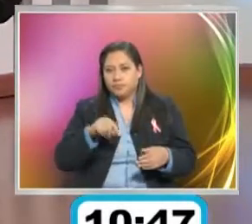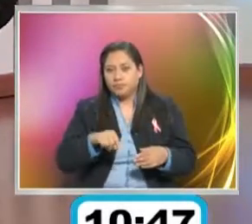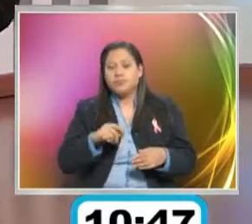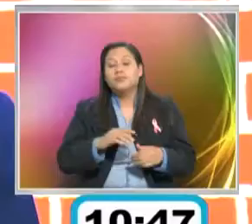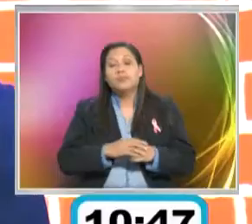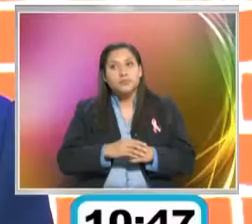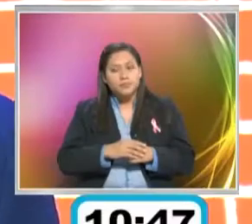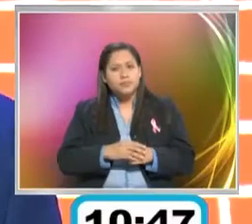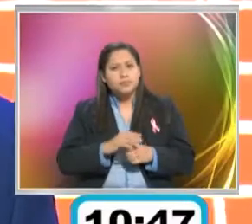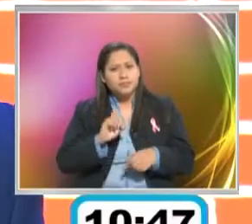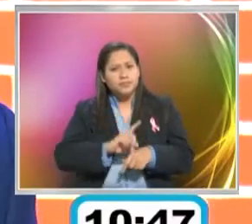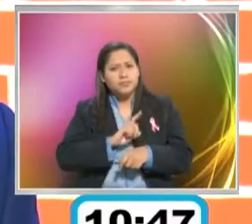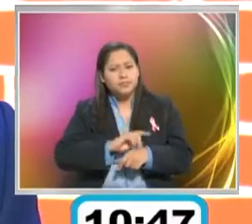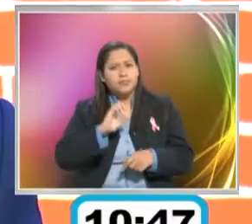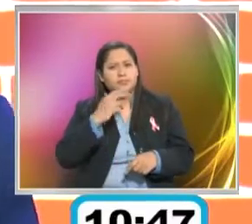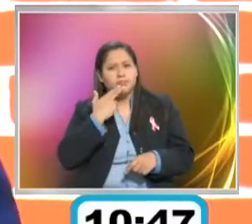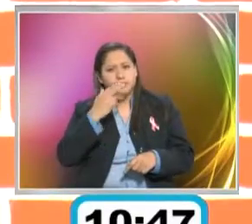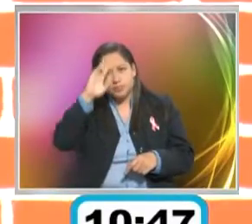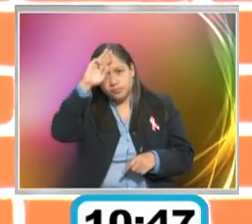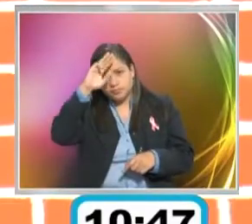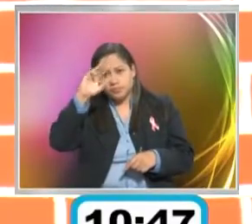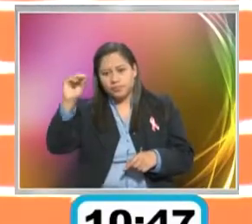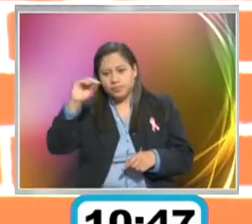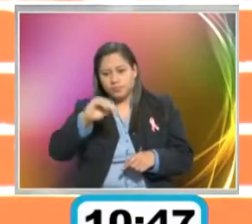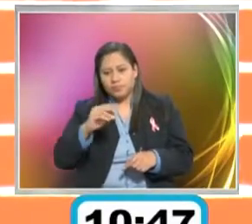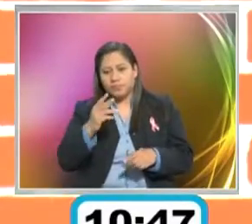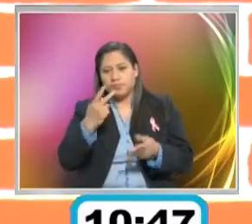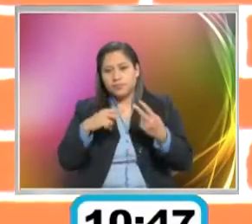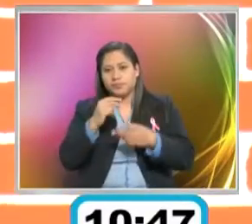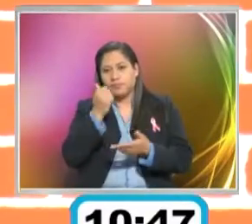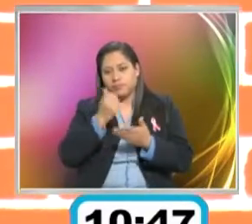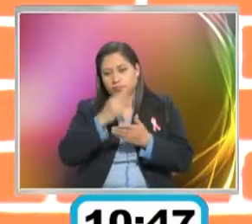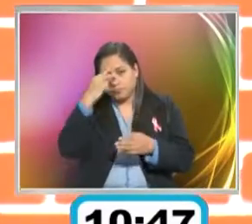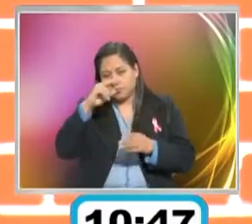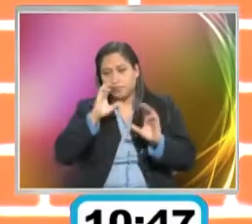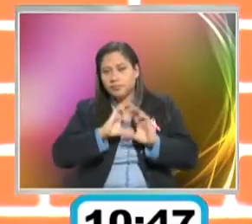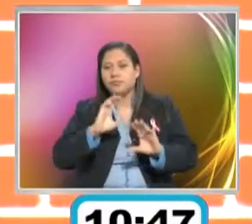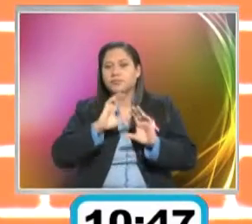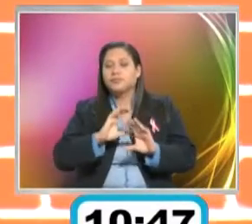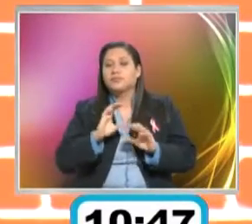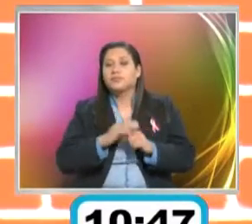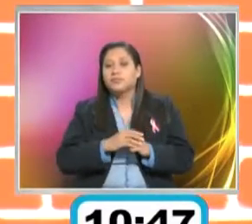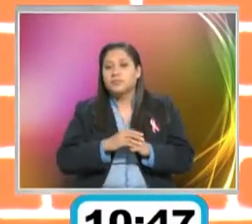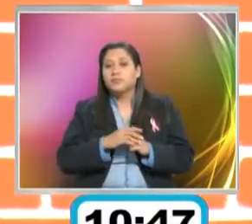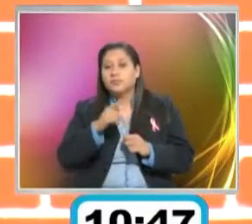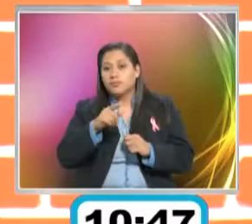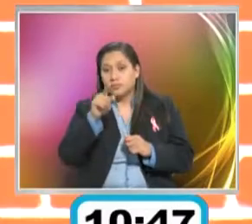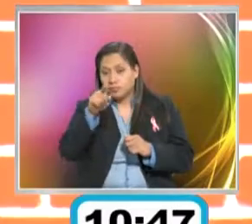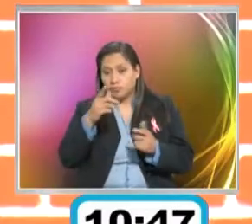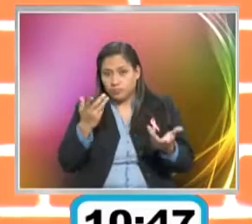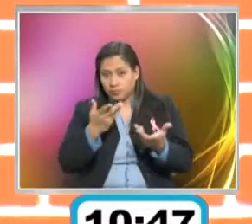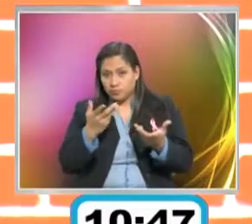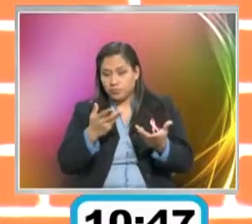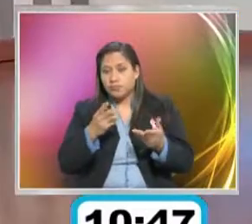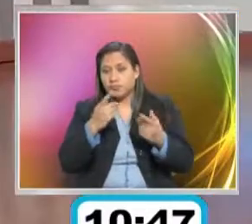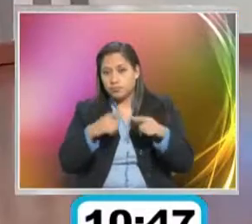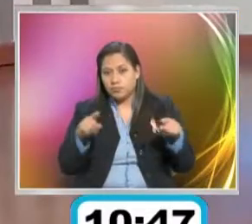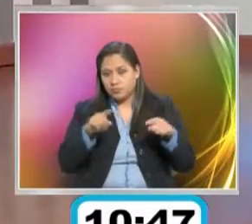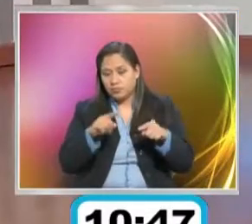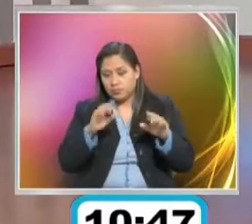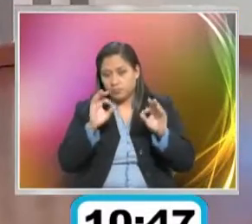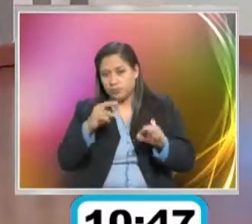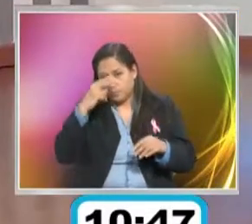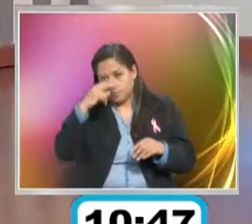Oye, desde Chihuahua, pasando por Monterrey, vienes a la Ciudad de México a cantarnos una reinterpretación que tú has hecho de la música